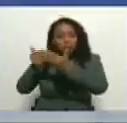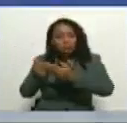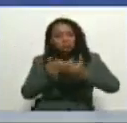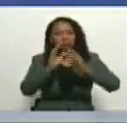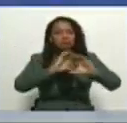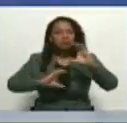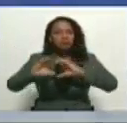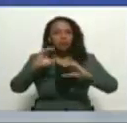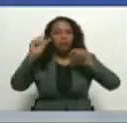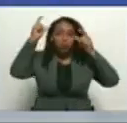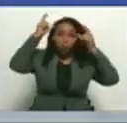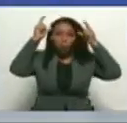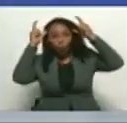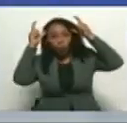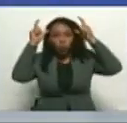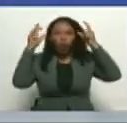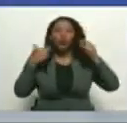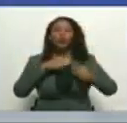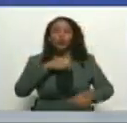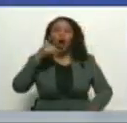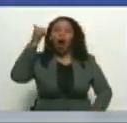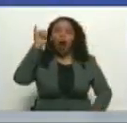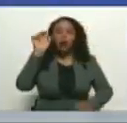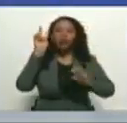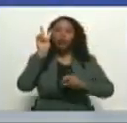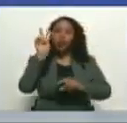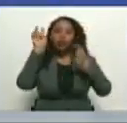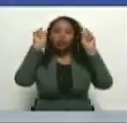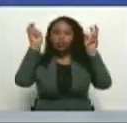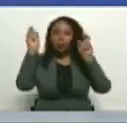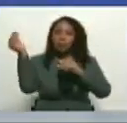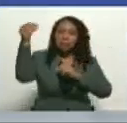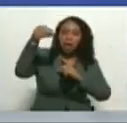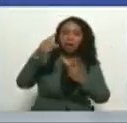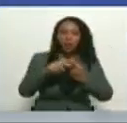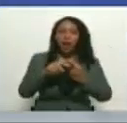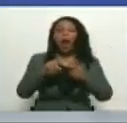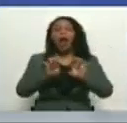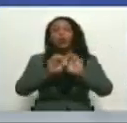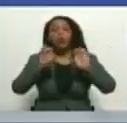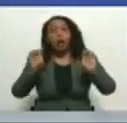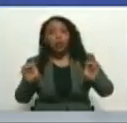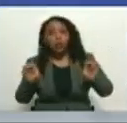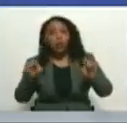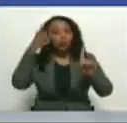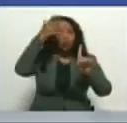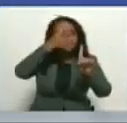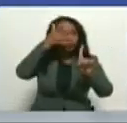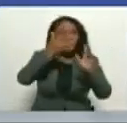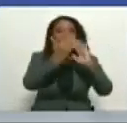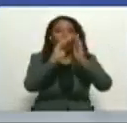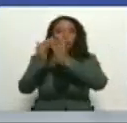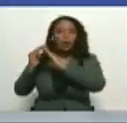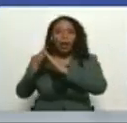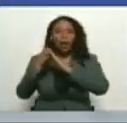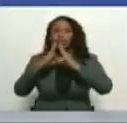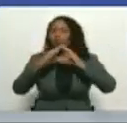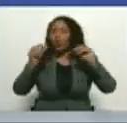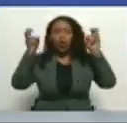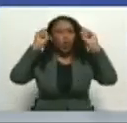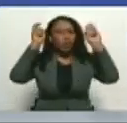oso frontino, nosotros tenemos dos líneas adicionales: educación rural comunitaria a todos los niveles y